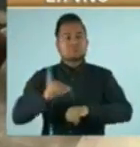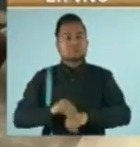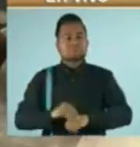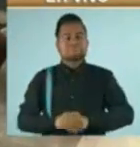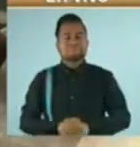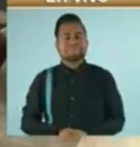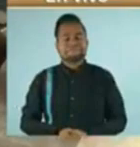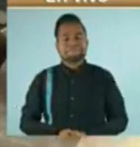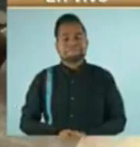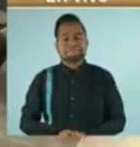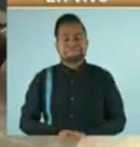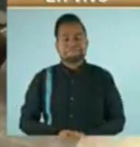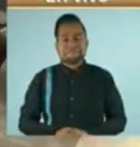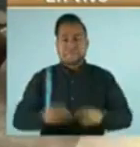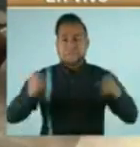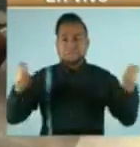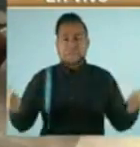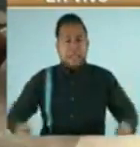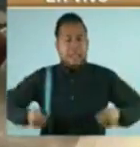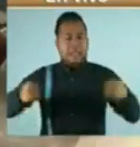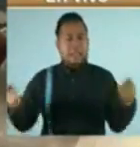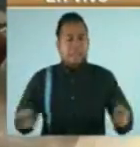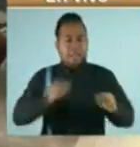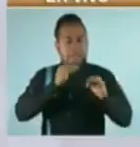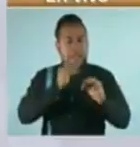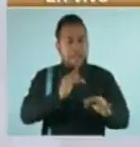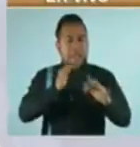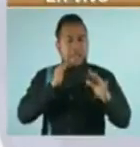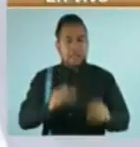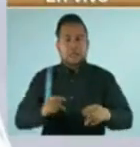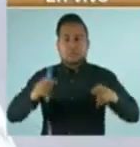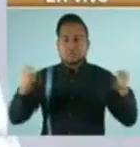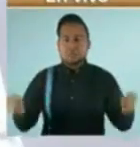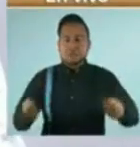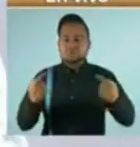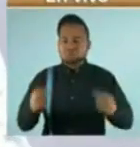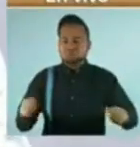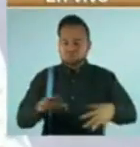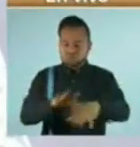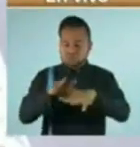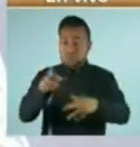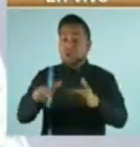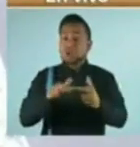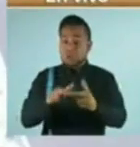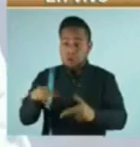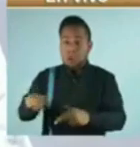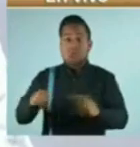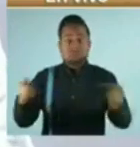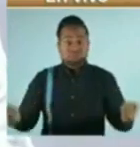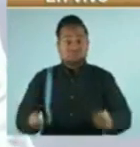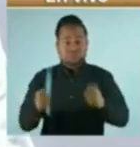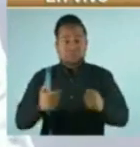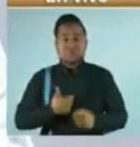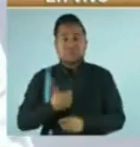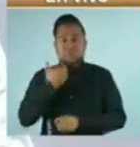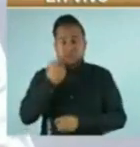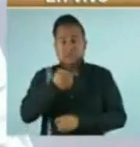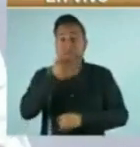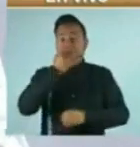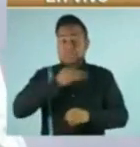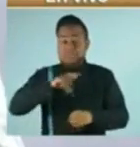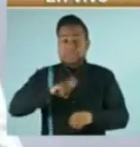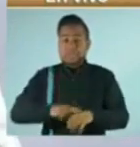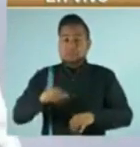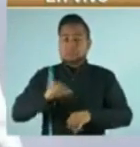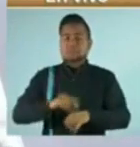tenemos una banda, música en vivo, de ahí de la región. Estamos tratando de que este festival